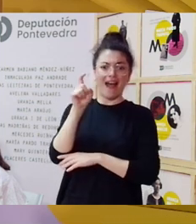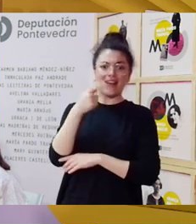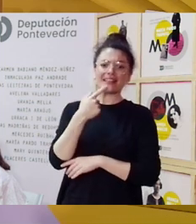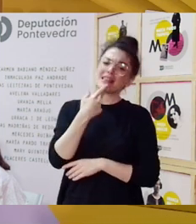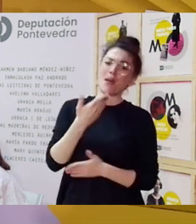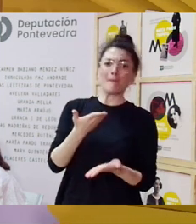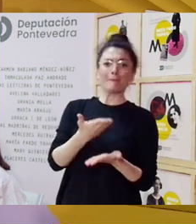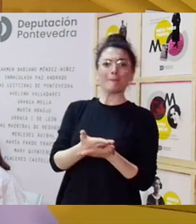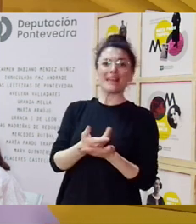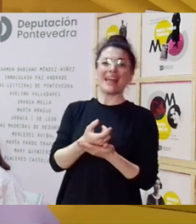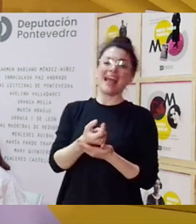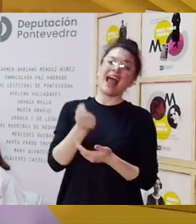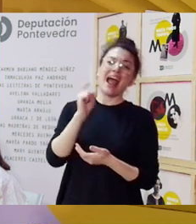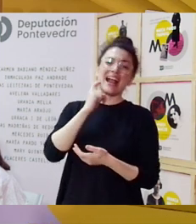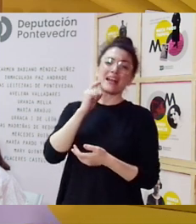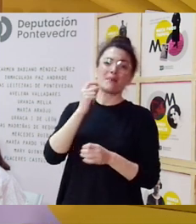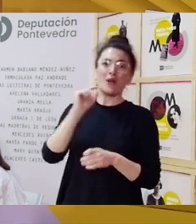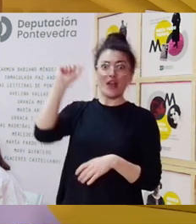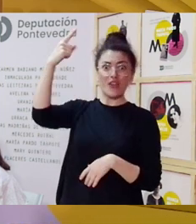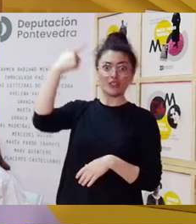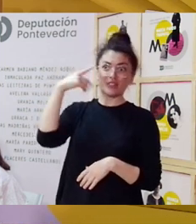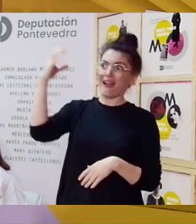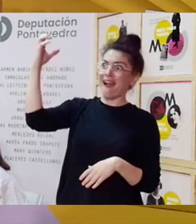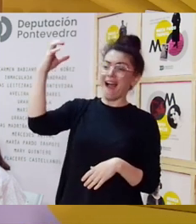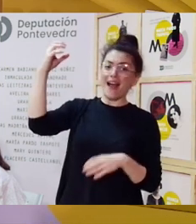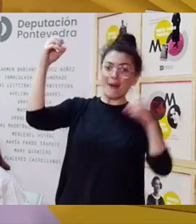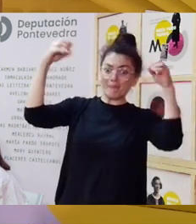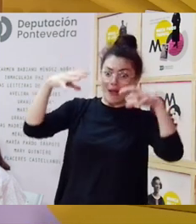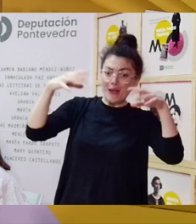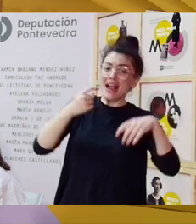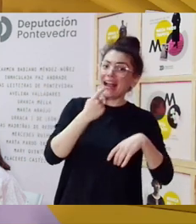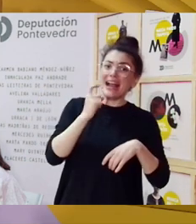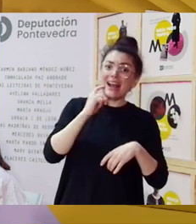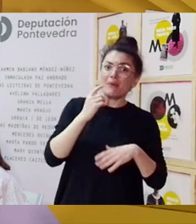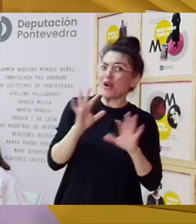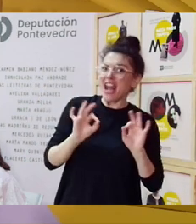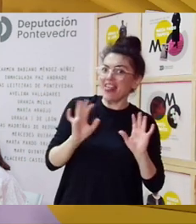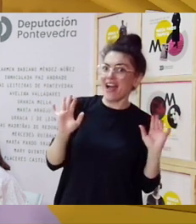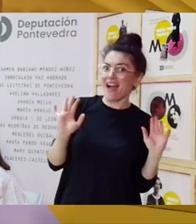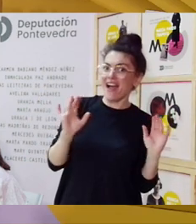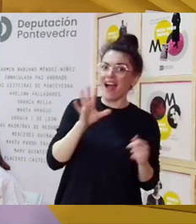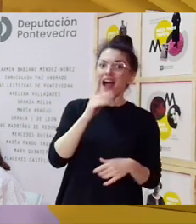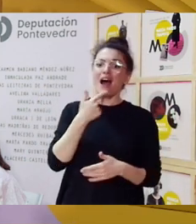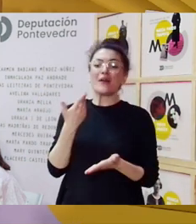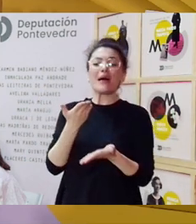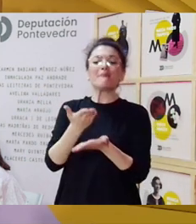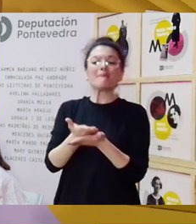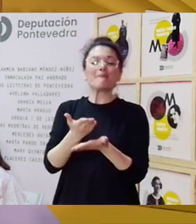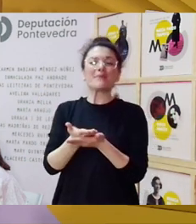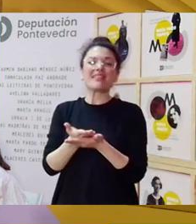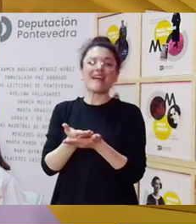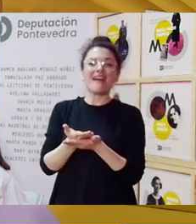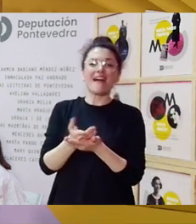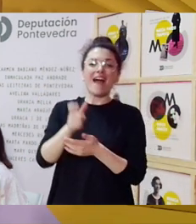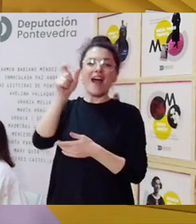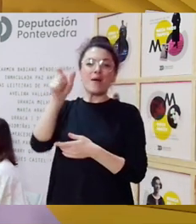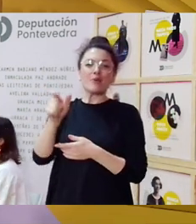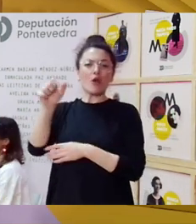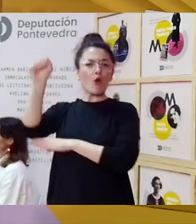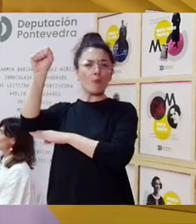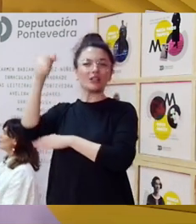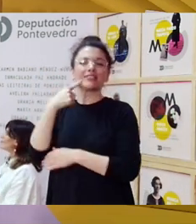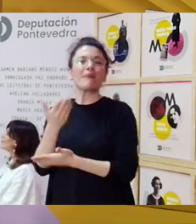a Dios e que non caías caramelos e que despois lle decía ora pedide caramelos a Lenin e que miña